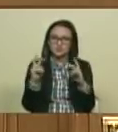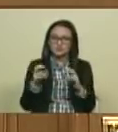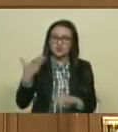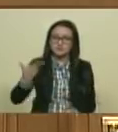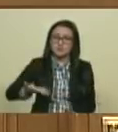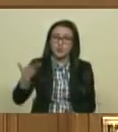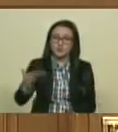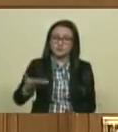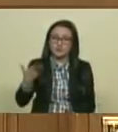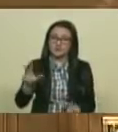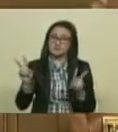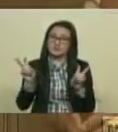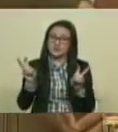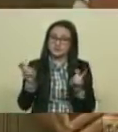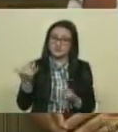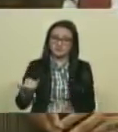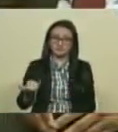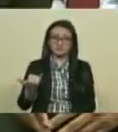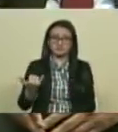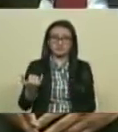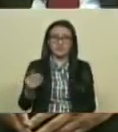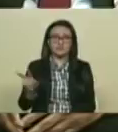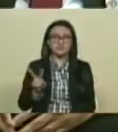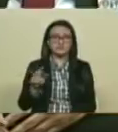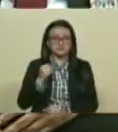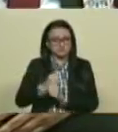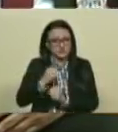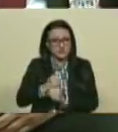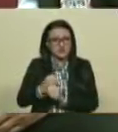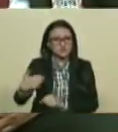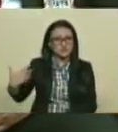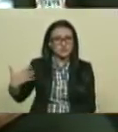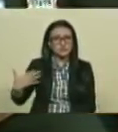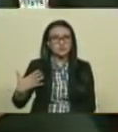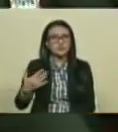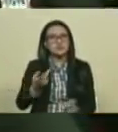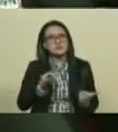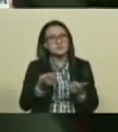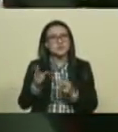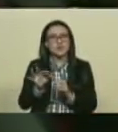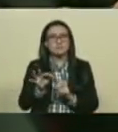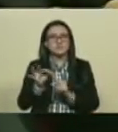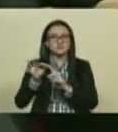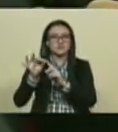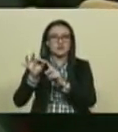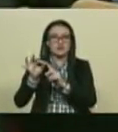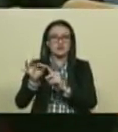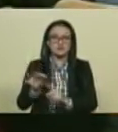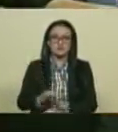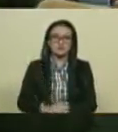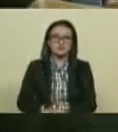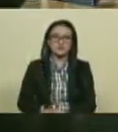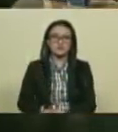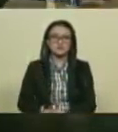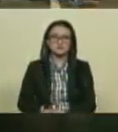emblemáticos de nuestra gestión. Invitados especiales, señoras y señores.